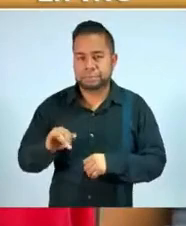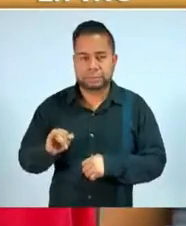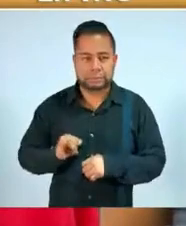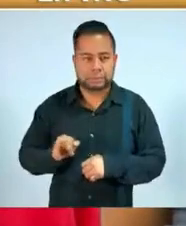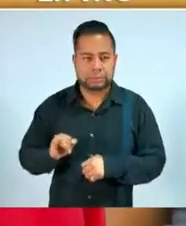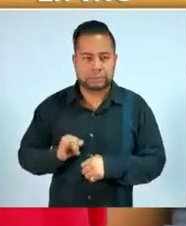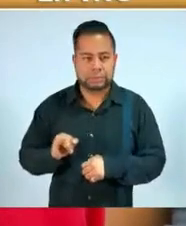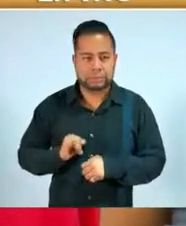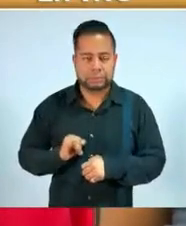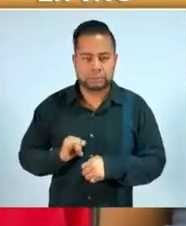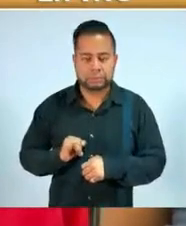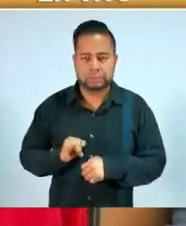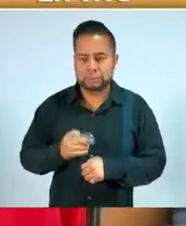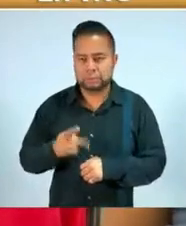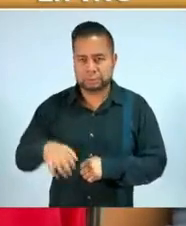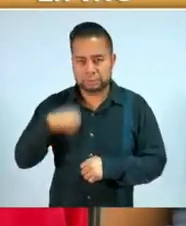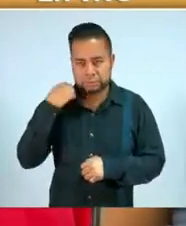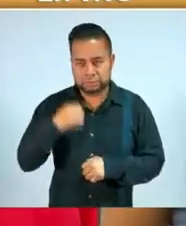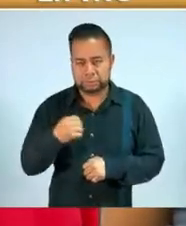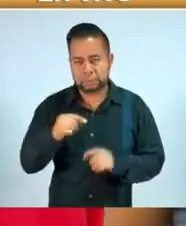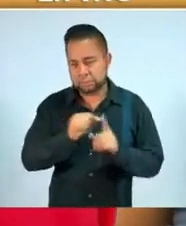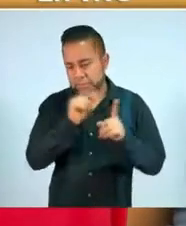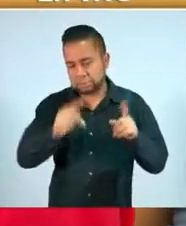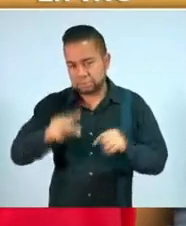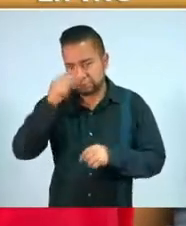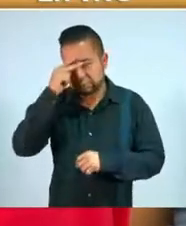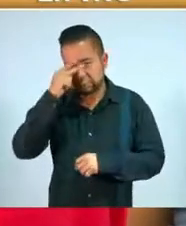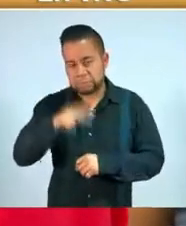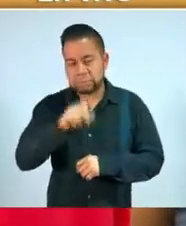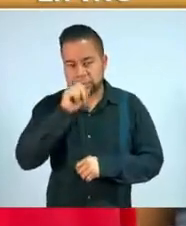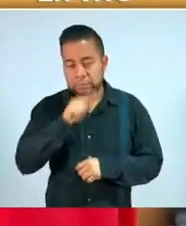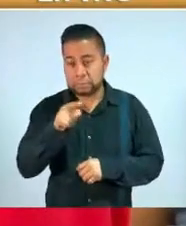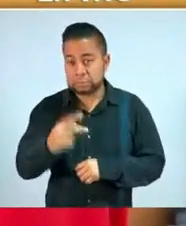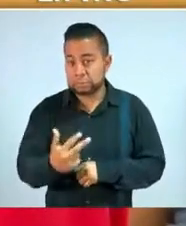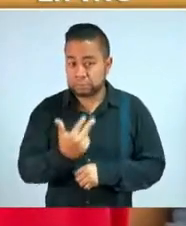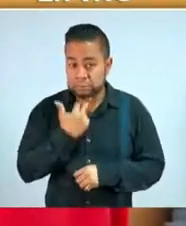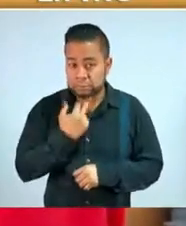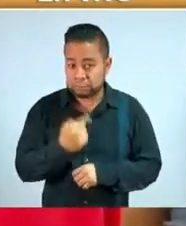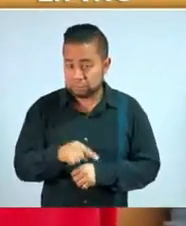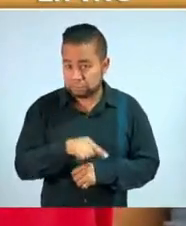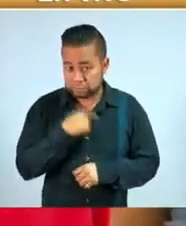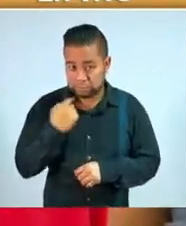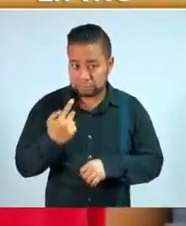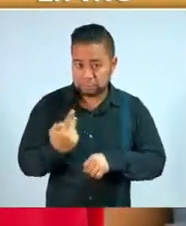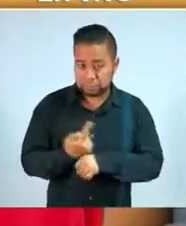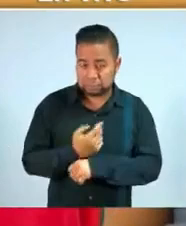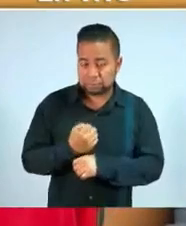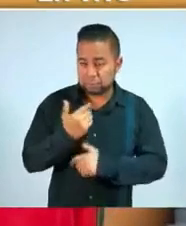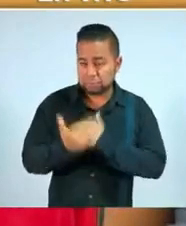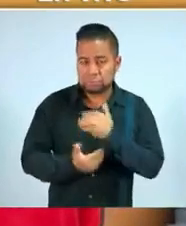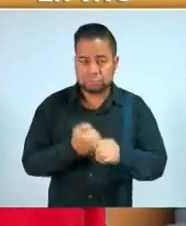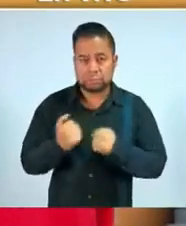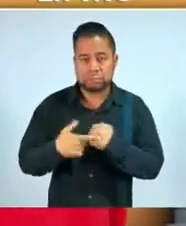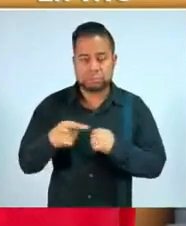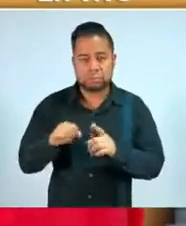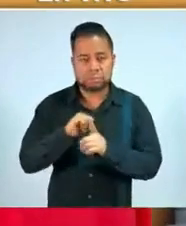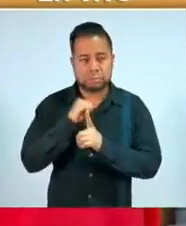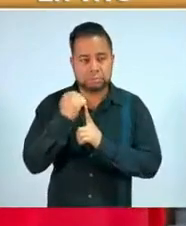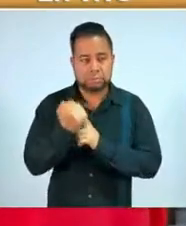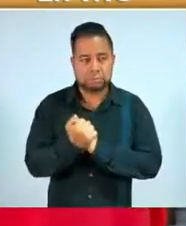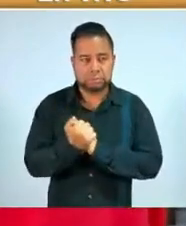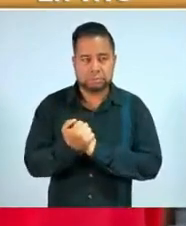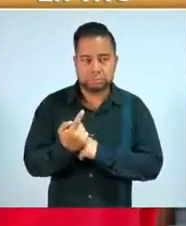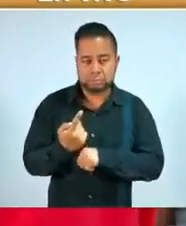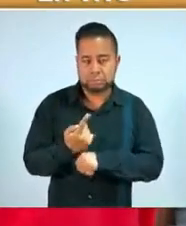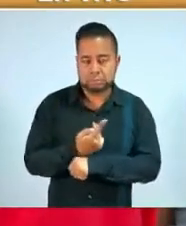interesantes, no solamente en Oaxaca, sino en el país. Si no puede afectar esto o causar alguna situación